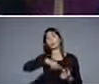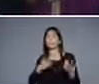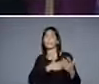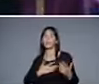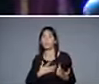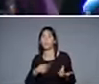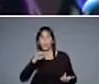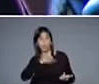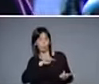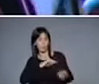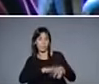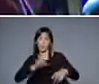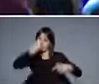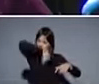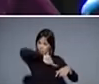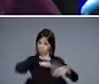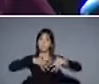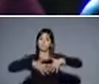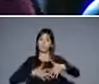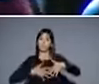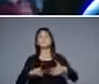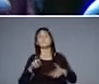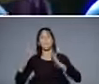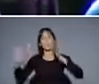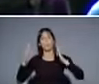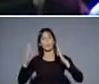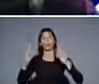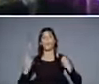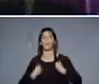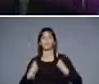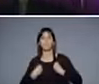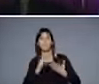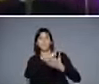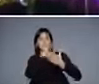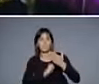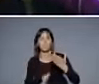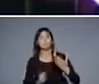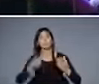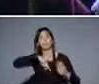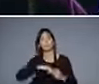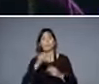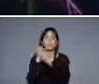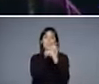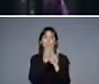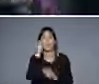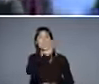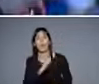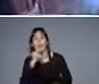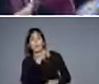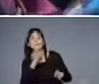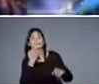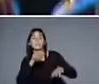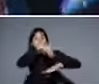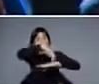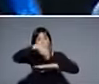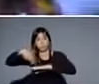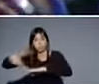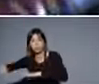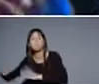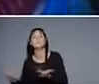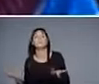para nosotros mismos. Ahora en la época en que vivimos de crisis, que lo pasamos tan mal, que llevamos cantando las murgas, cuando subimos un escenario y somos los